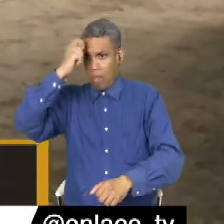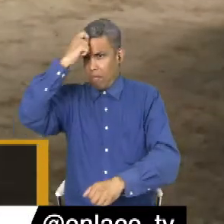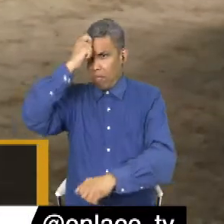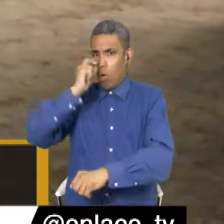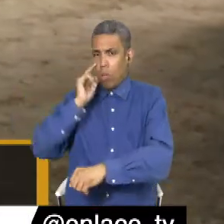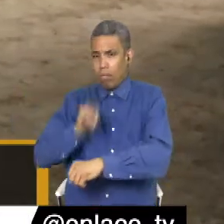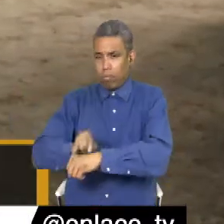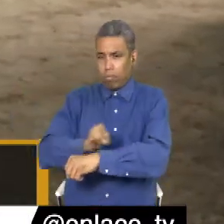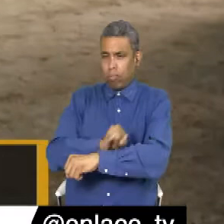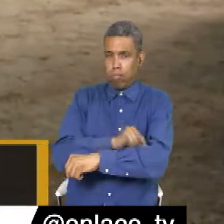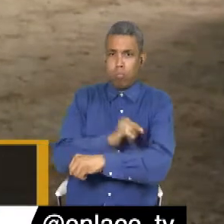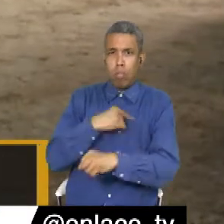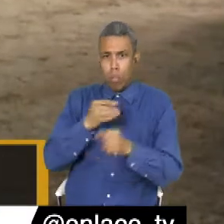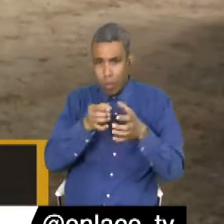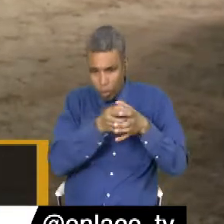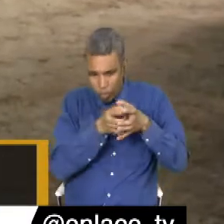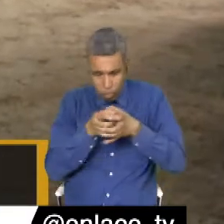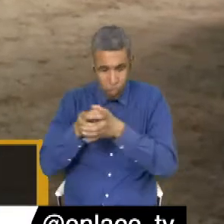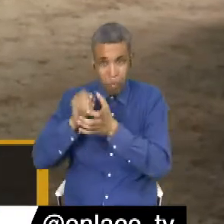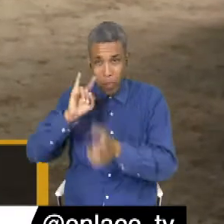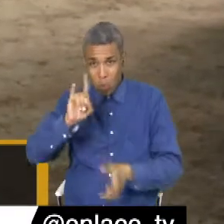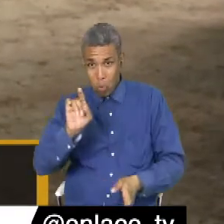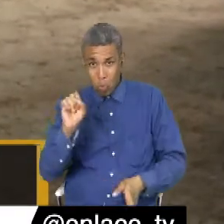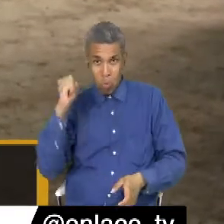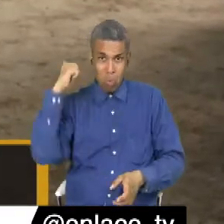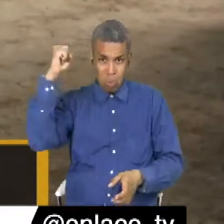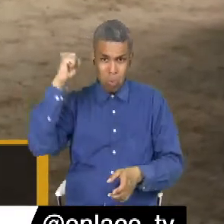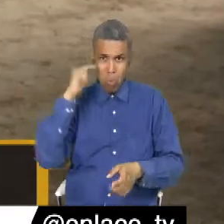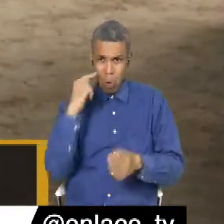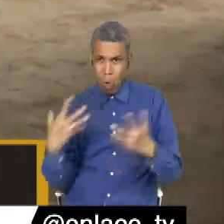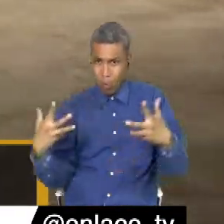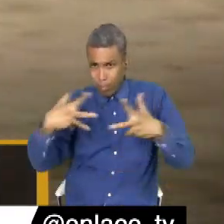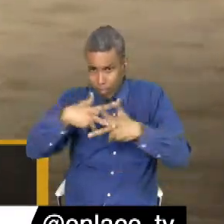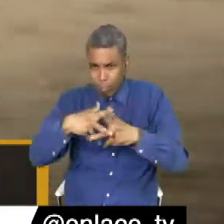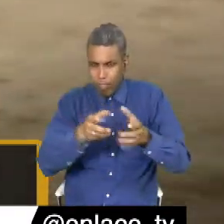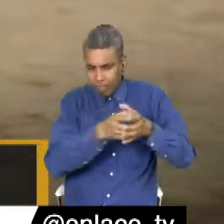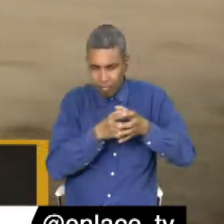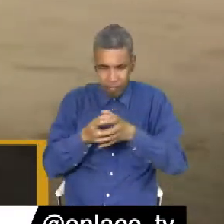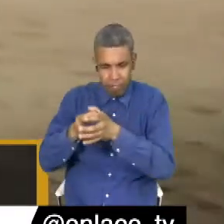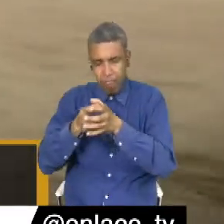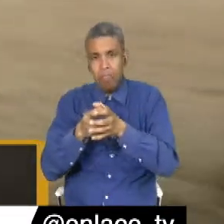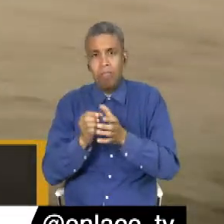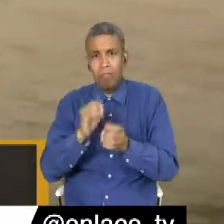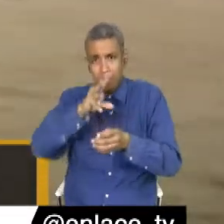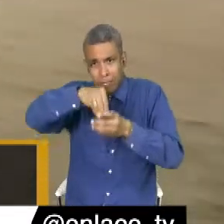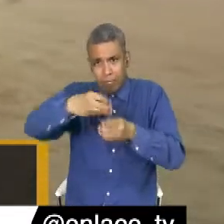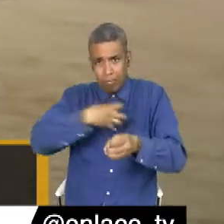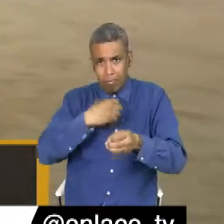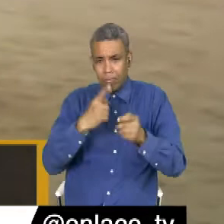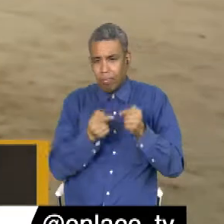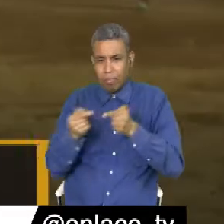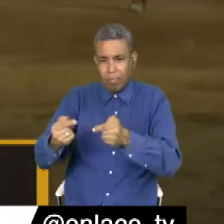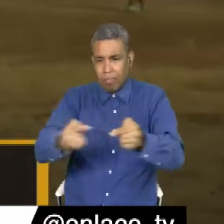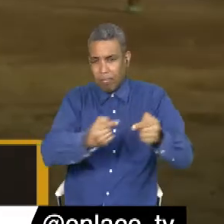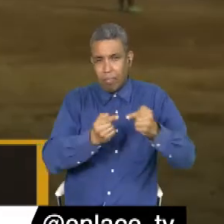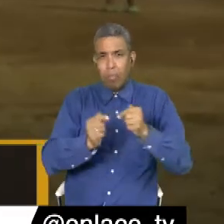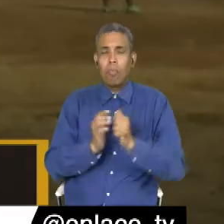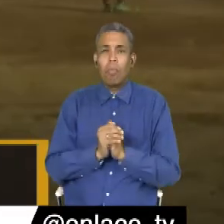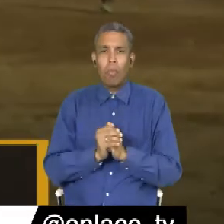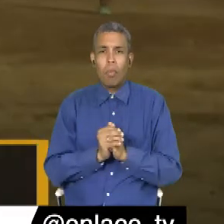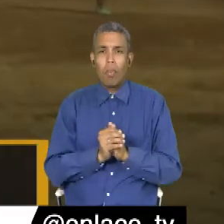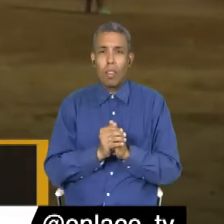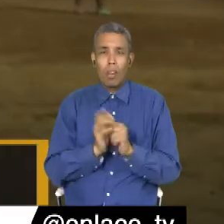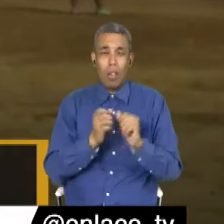Ecopetrol. Bueno, un torneo bastante competitivo. El partido de hoy, pues si ustedes están dando cuenta, realmente es un solo equipo, es partido del equipo de la Unión